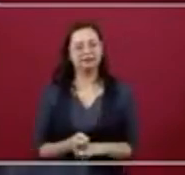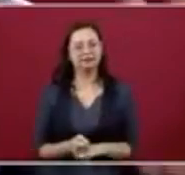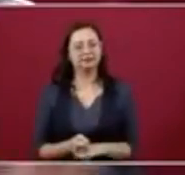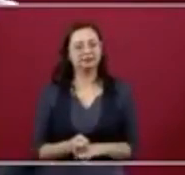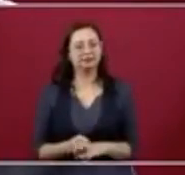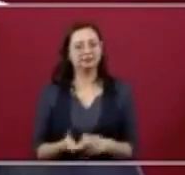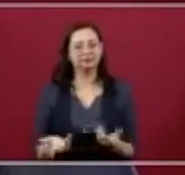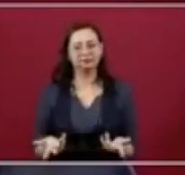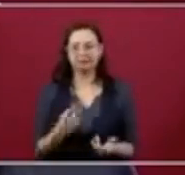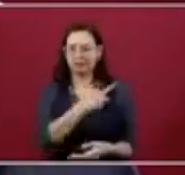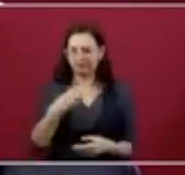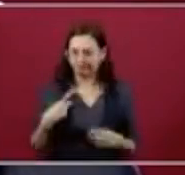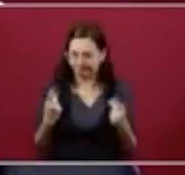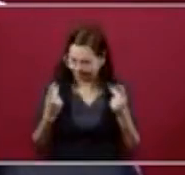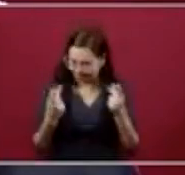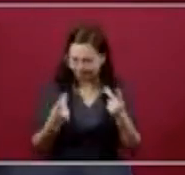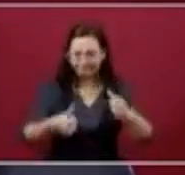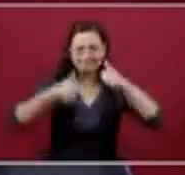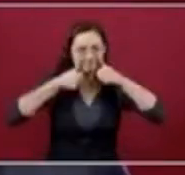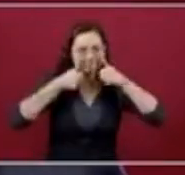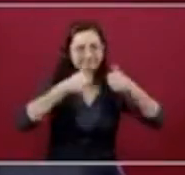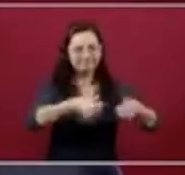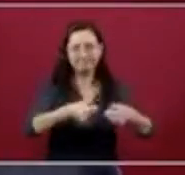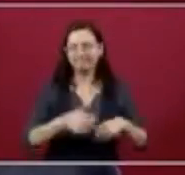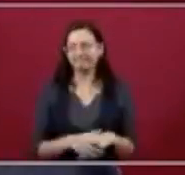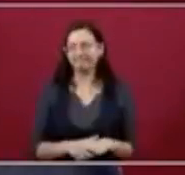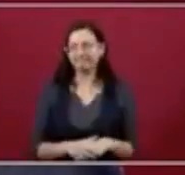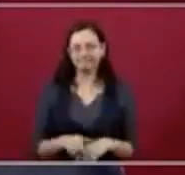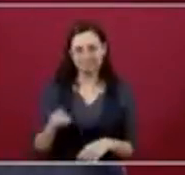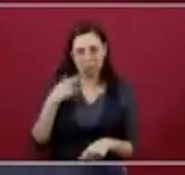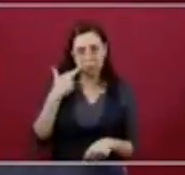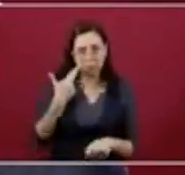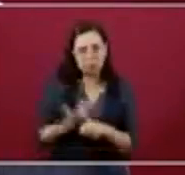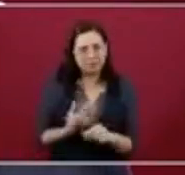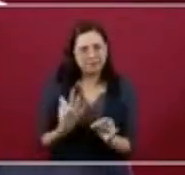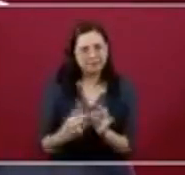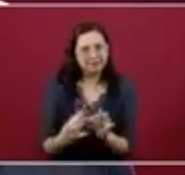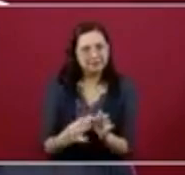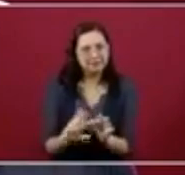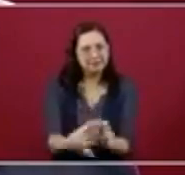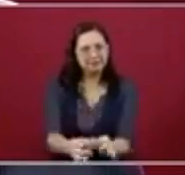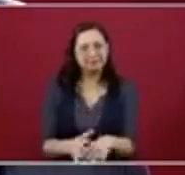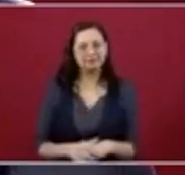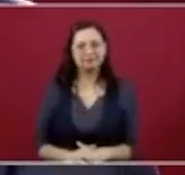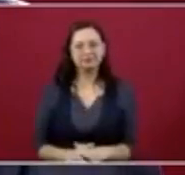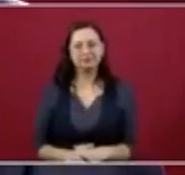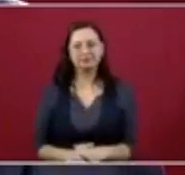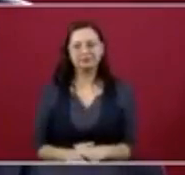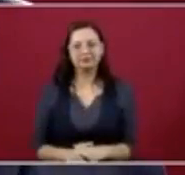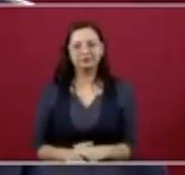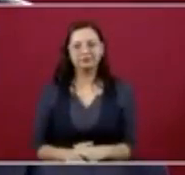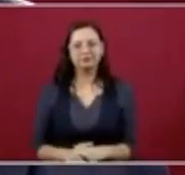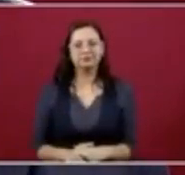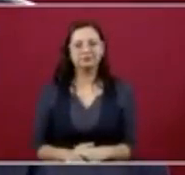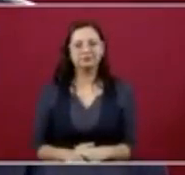y tienen que atenderlos, es su responsabilidad, pero no